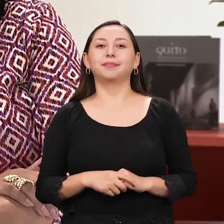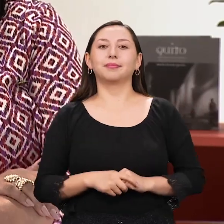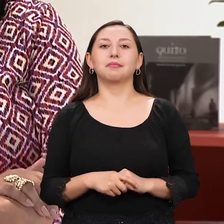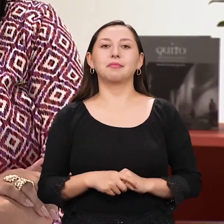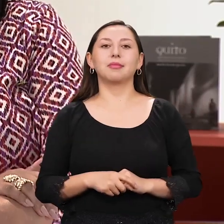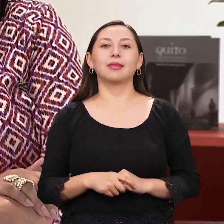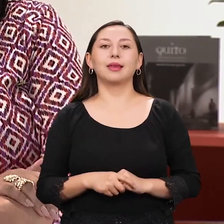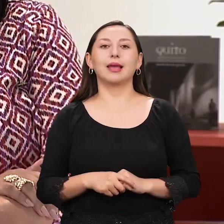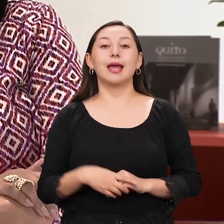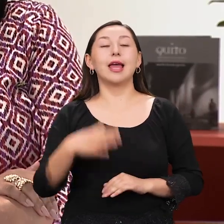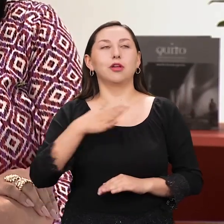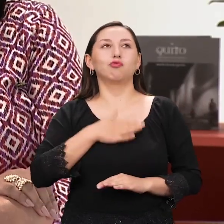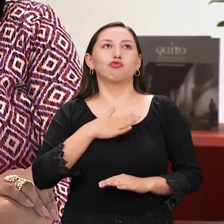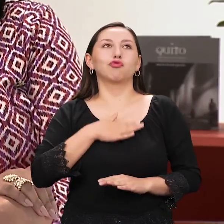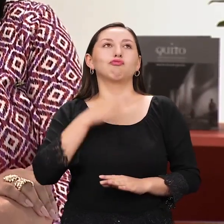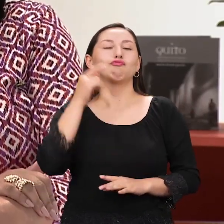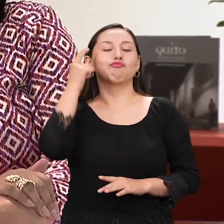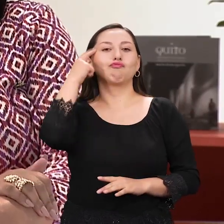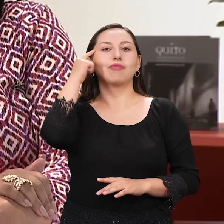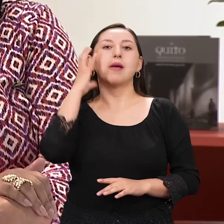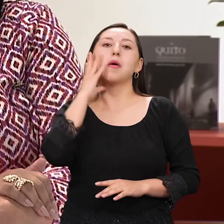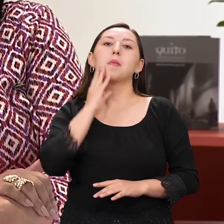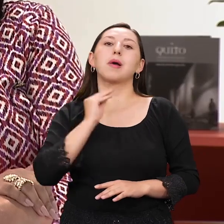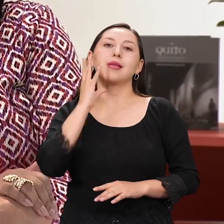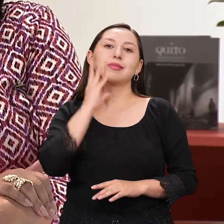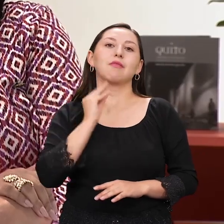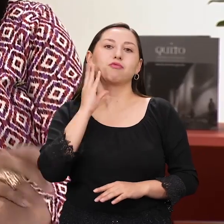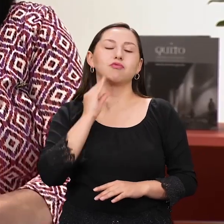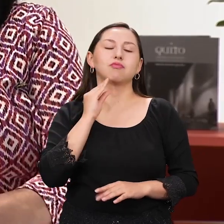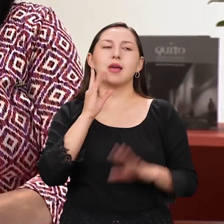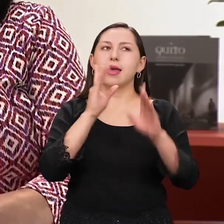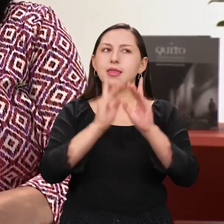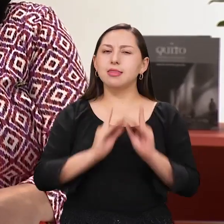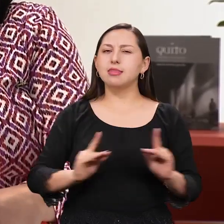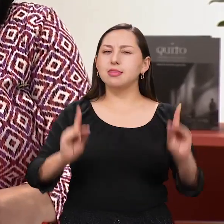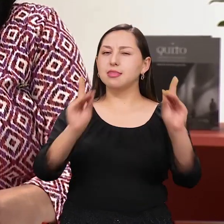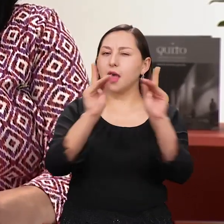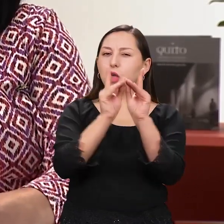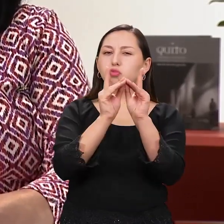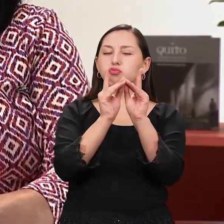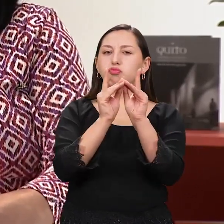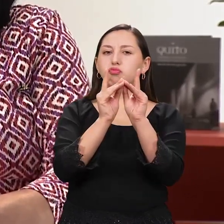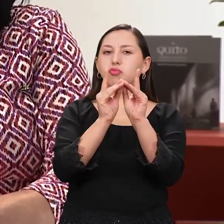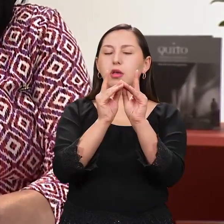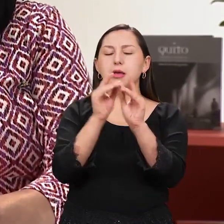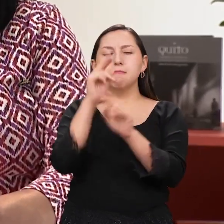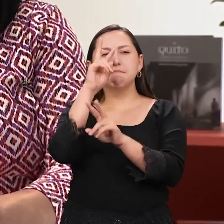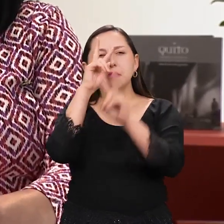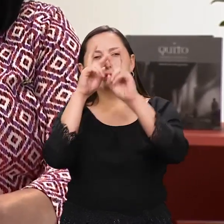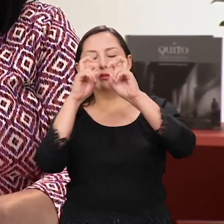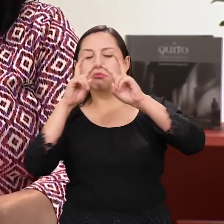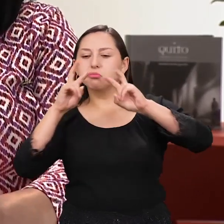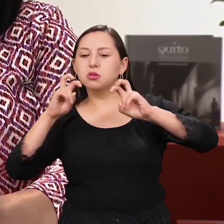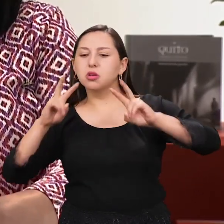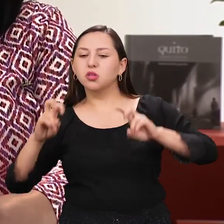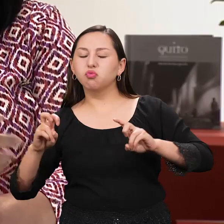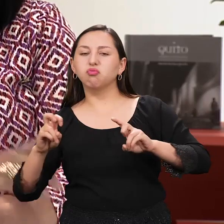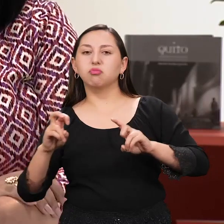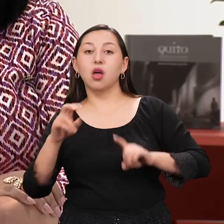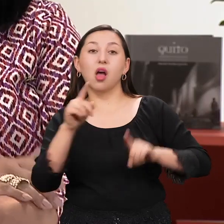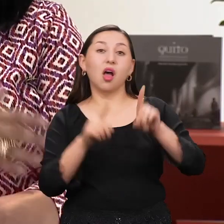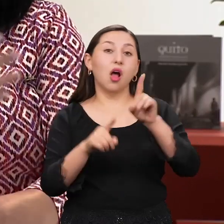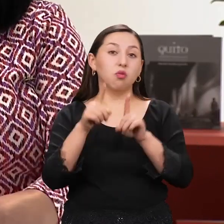concentrado concretamente en hacer el análisis de las plataformas digitales y cómo operan estos discursos que van a reforzar patrones de